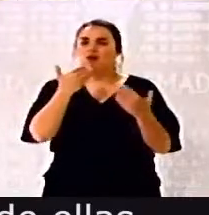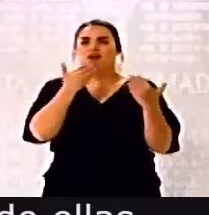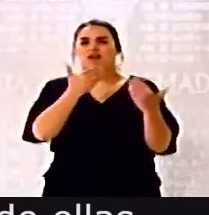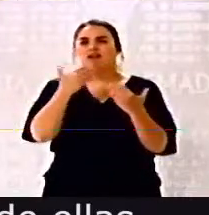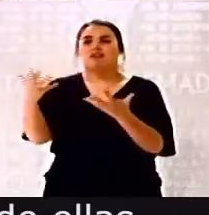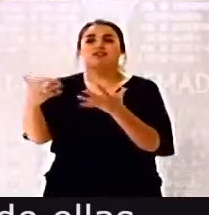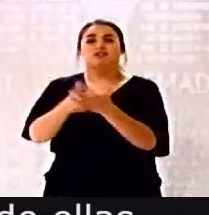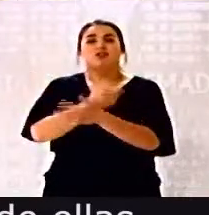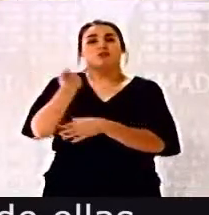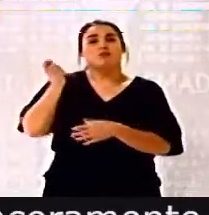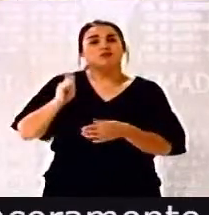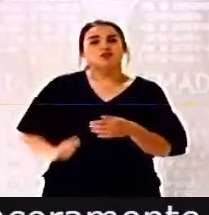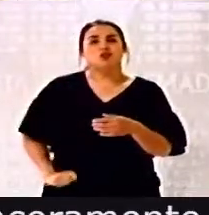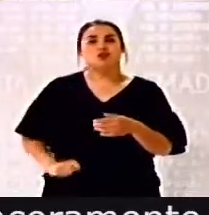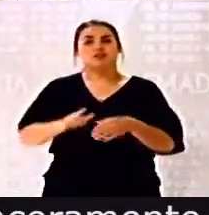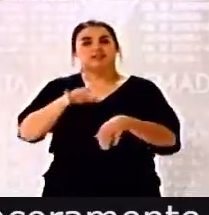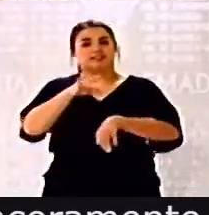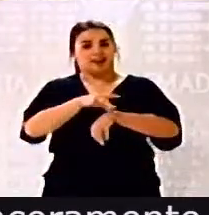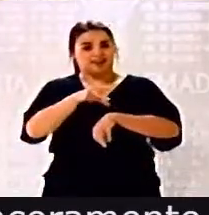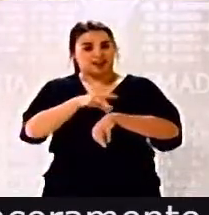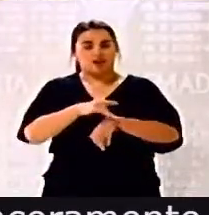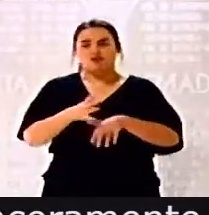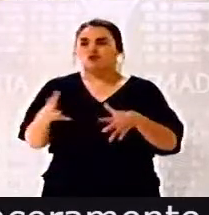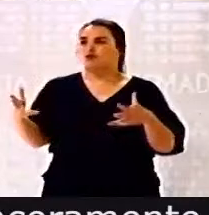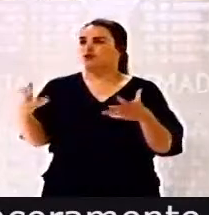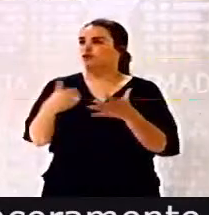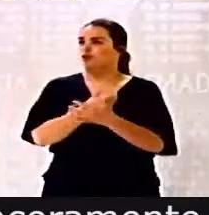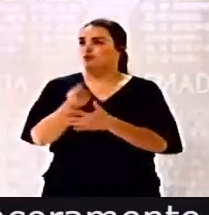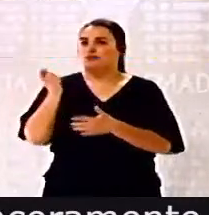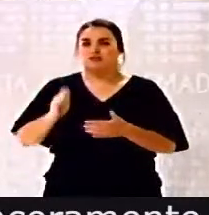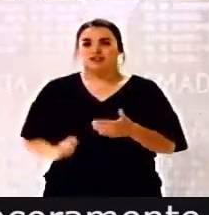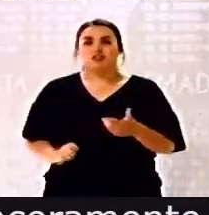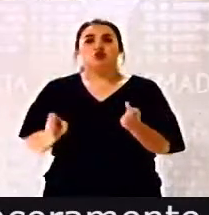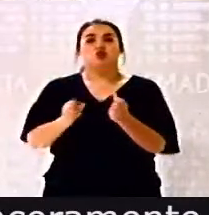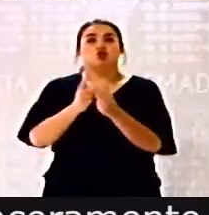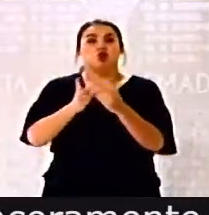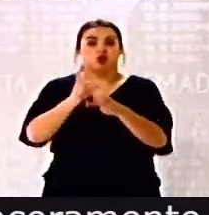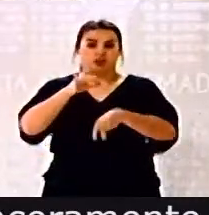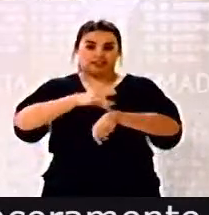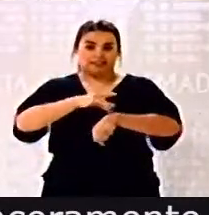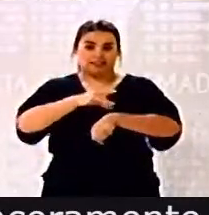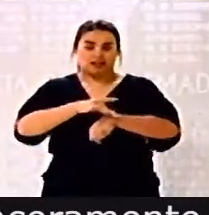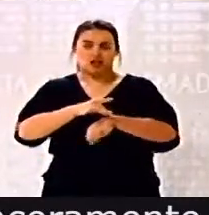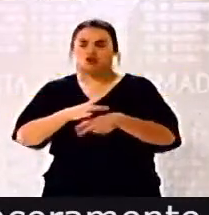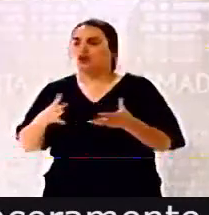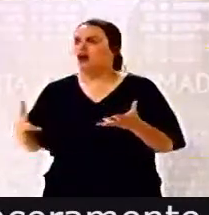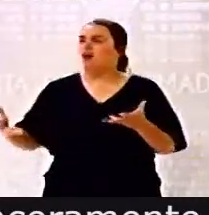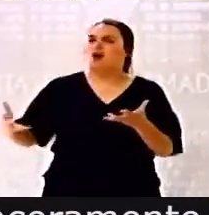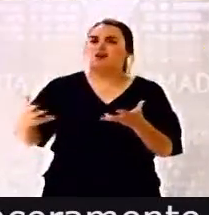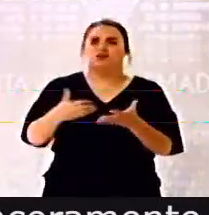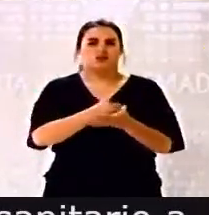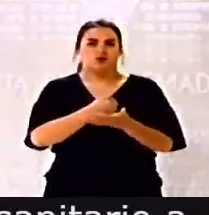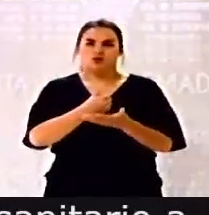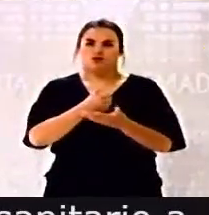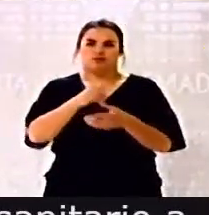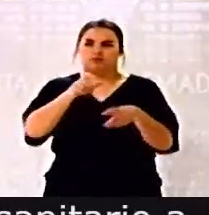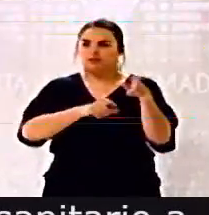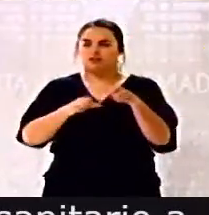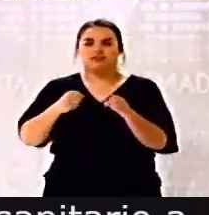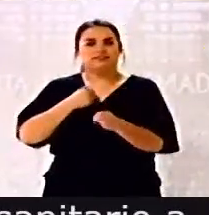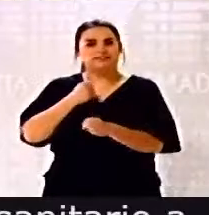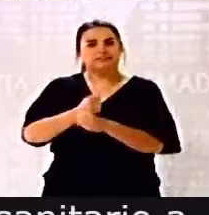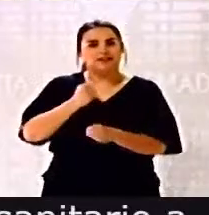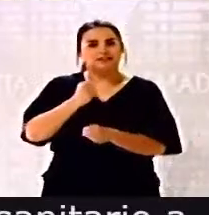a todos los profesionales sanitarios, a todos los profesionales sociosanitarios, a todos aquellos